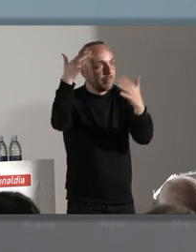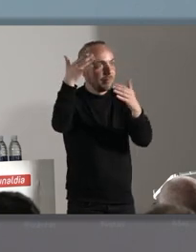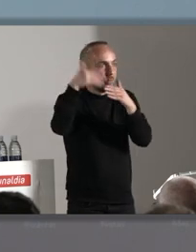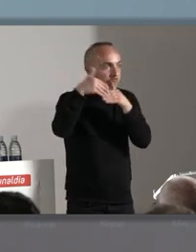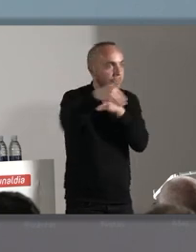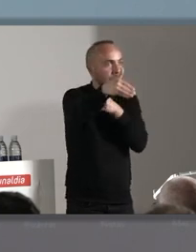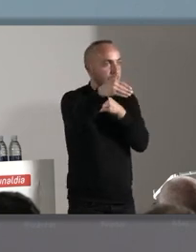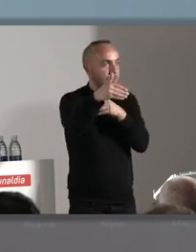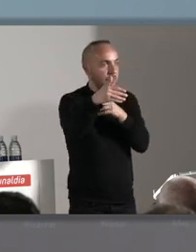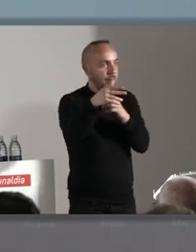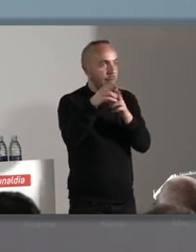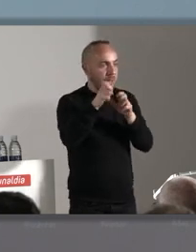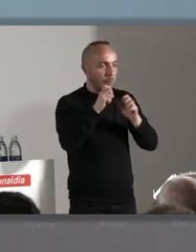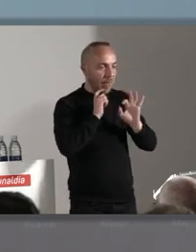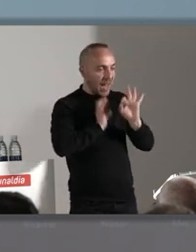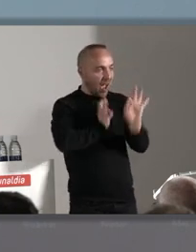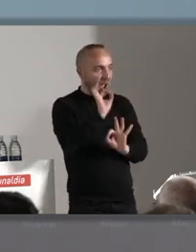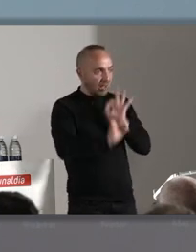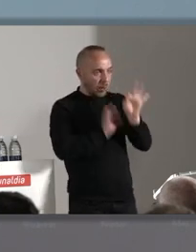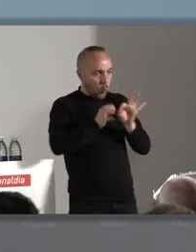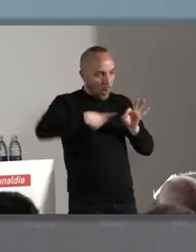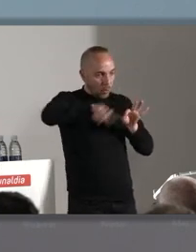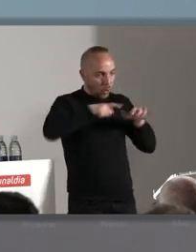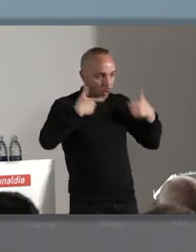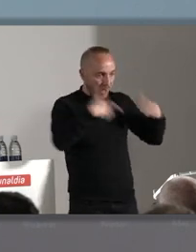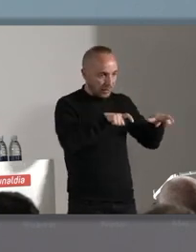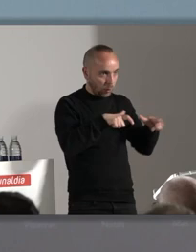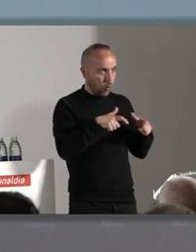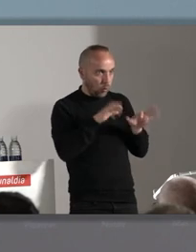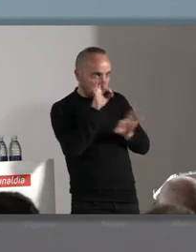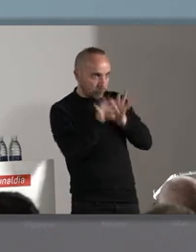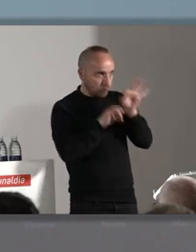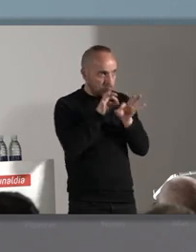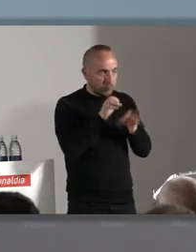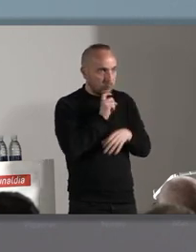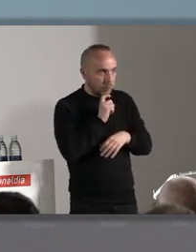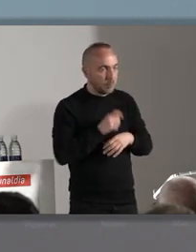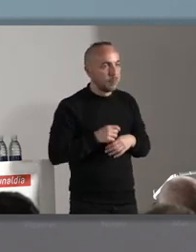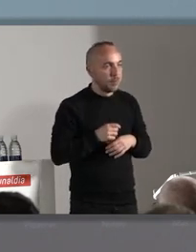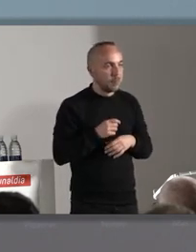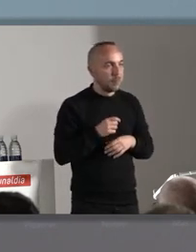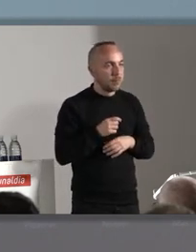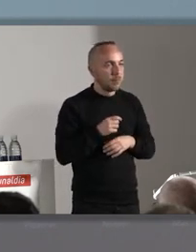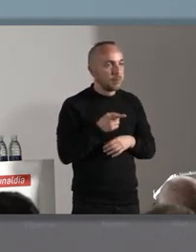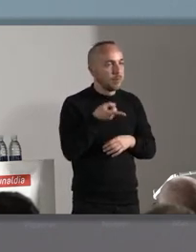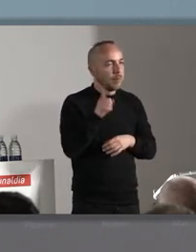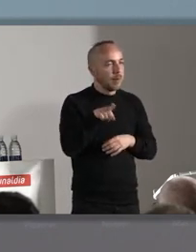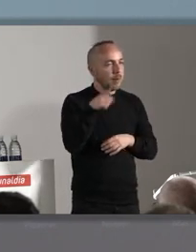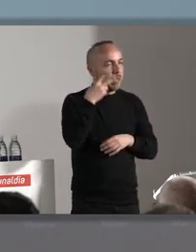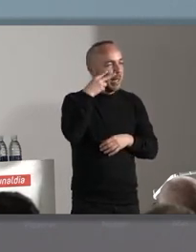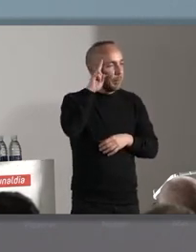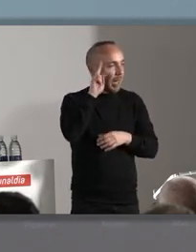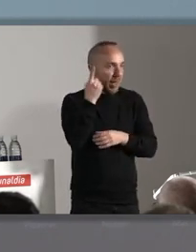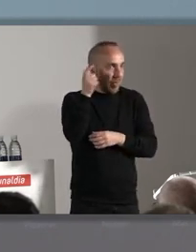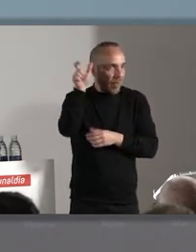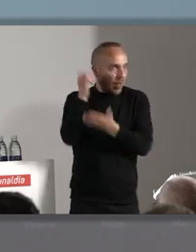tenemos en el marco de la articulación del sector. Ahora bien, nos encontramos también con una experiencia que queríamos